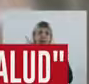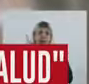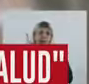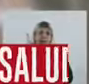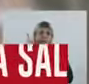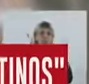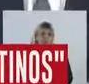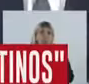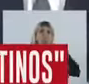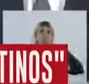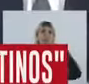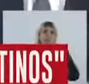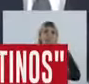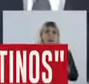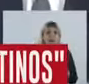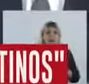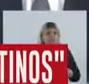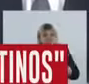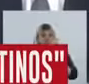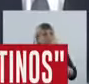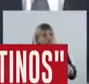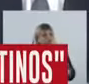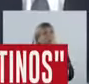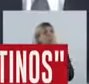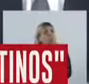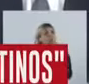siempre me pregunto lo mismo, ¿a qué normalidad quieren volver?